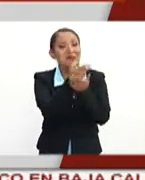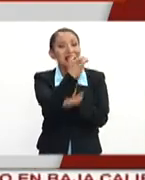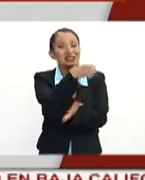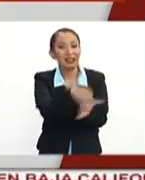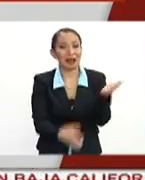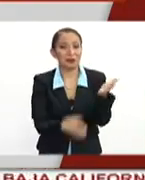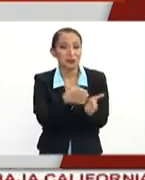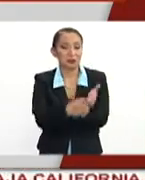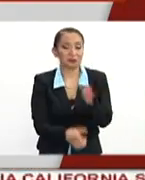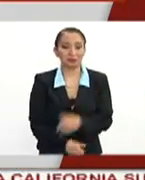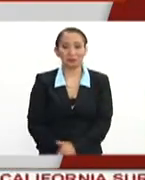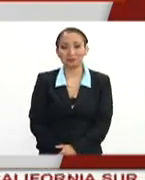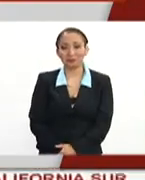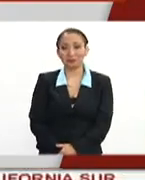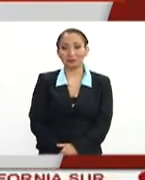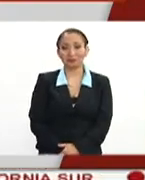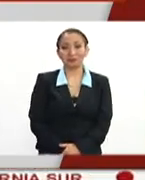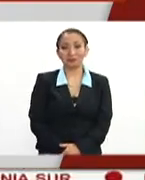este recurso.